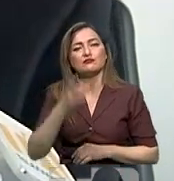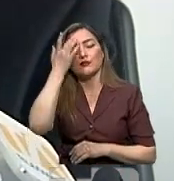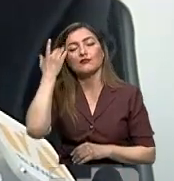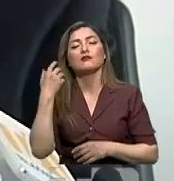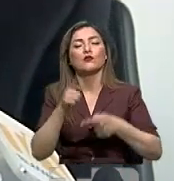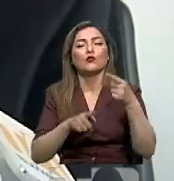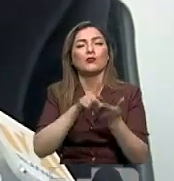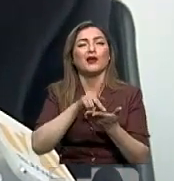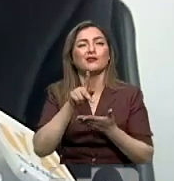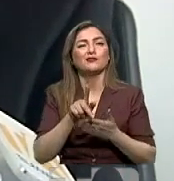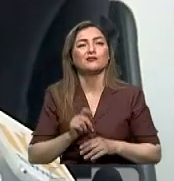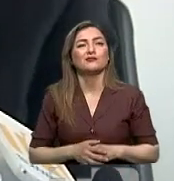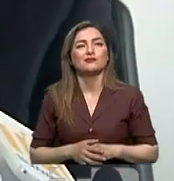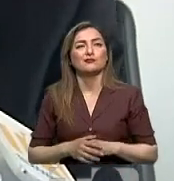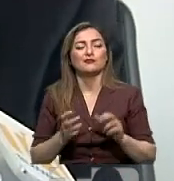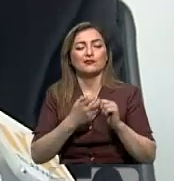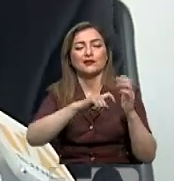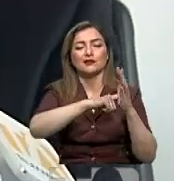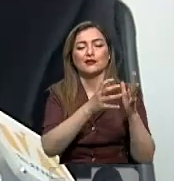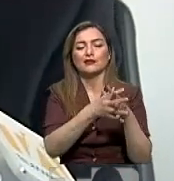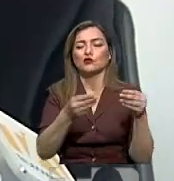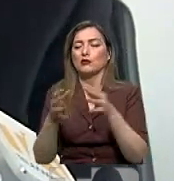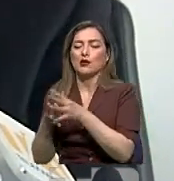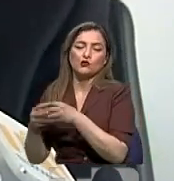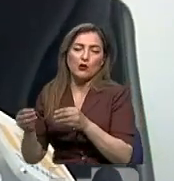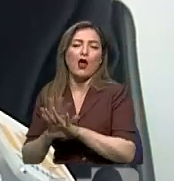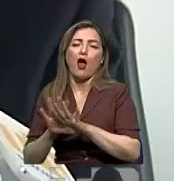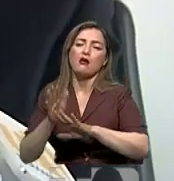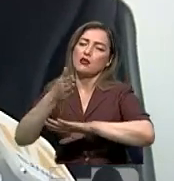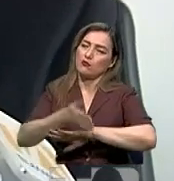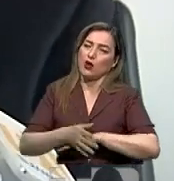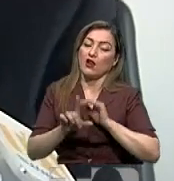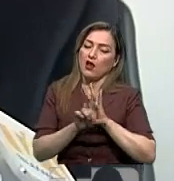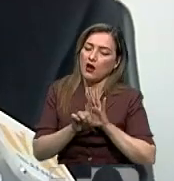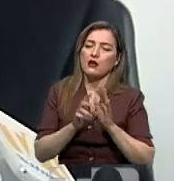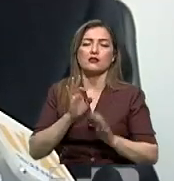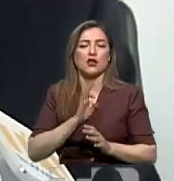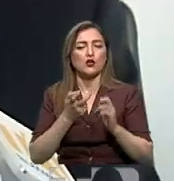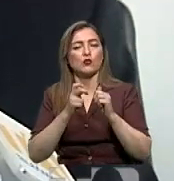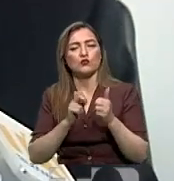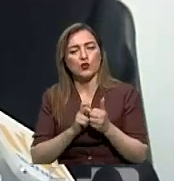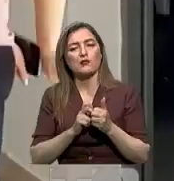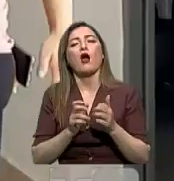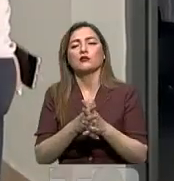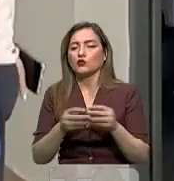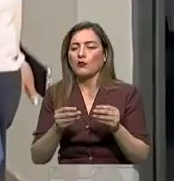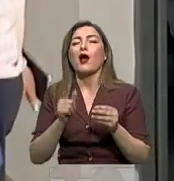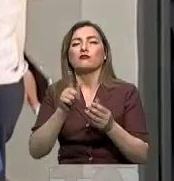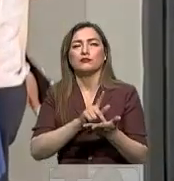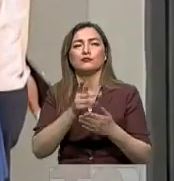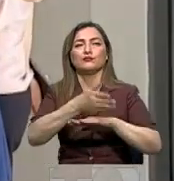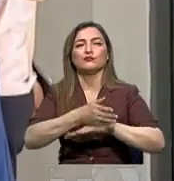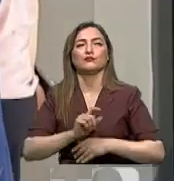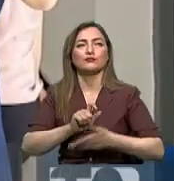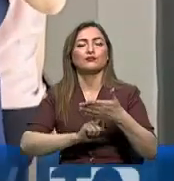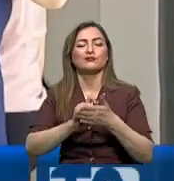puede pagar mientras no se resuelvan los problemas jurídicos, técnicos que tienen estos contratos. Estos contratos